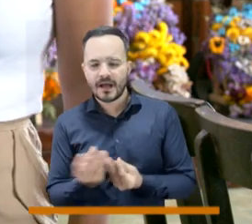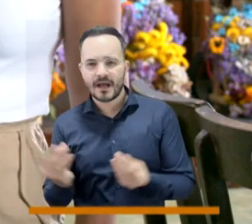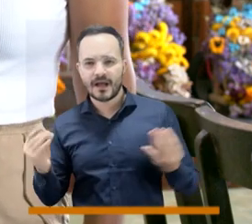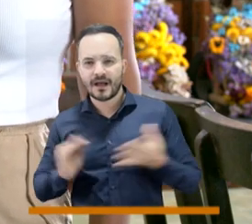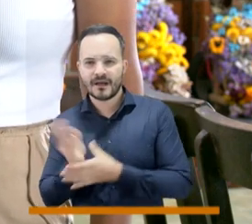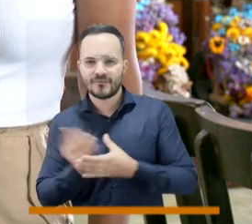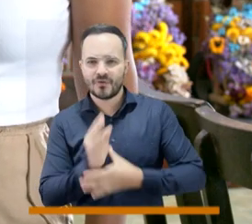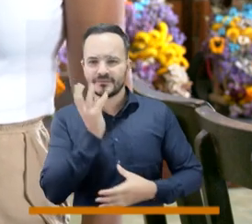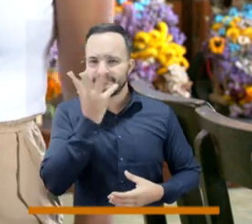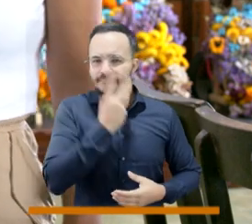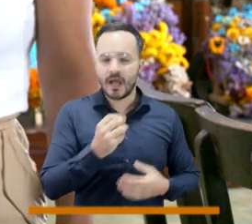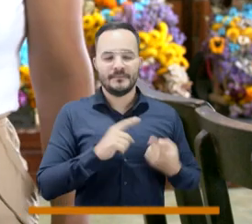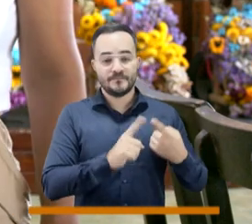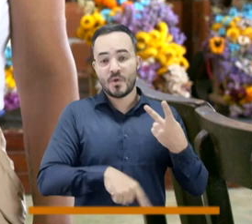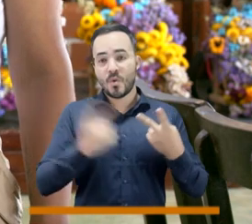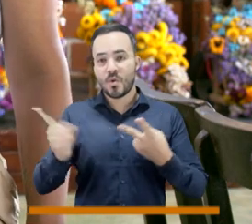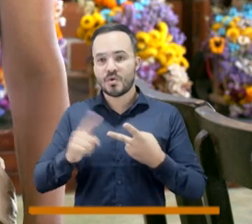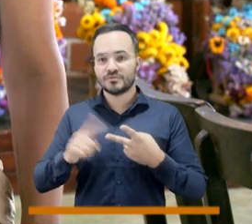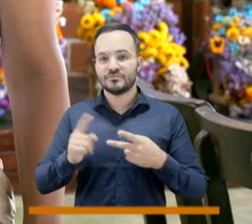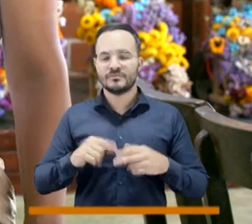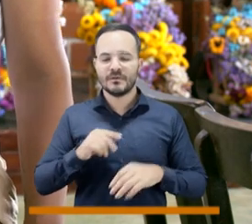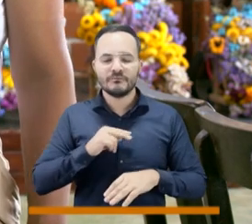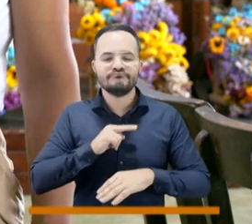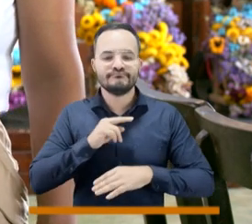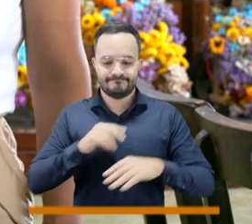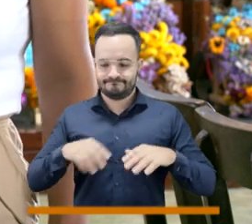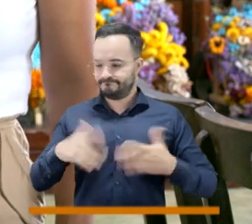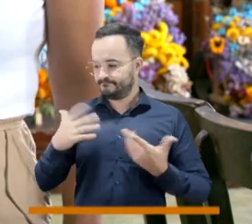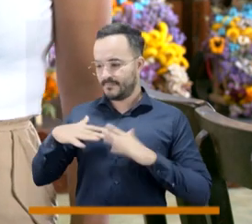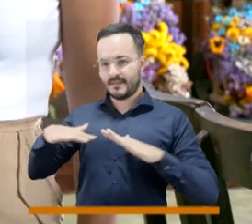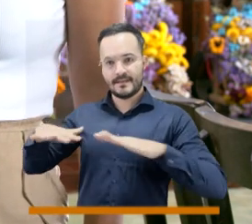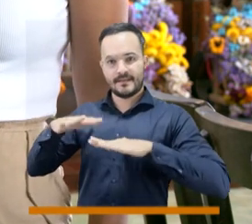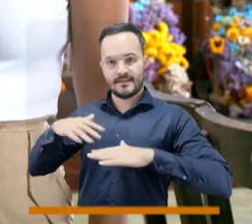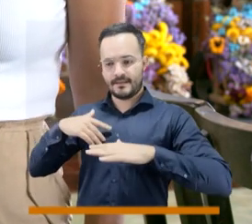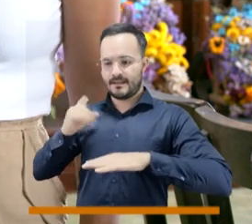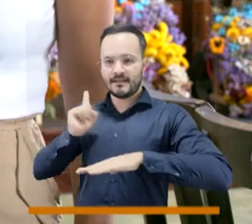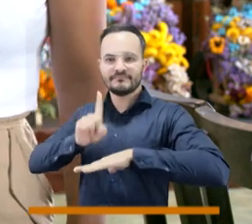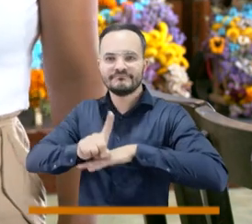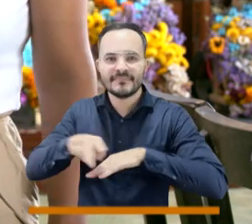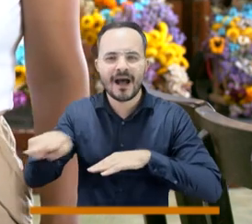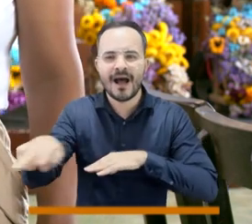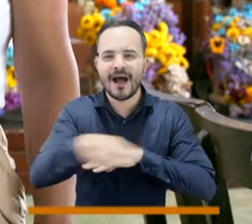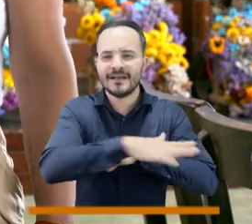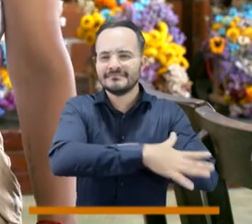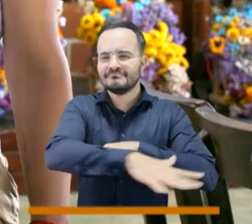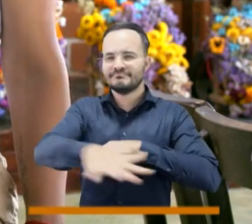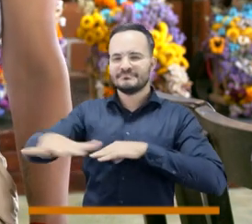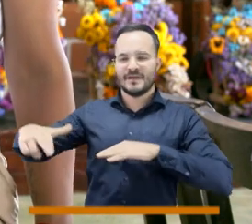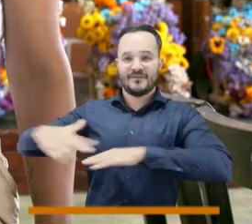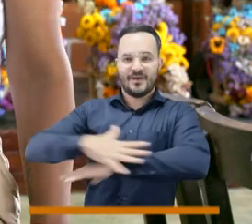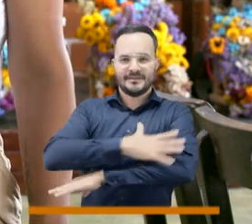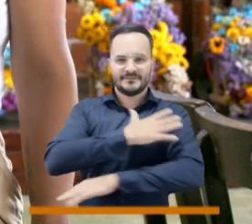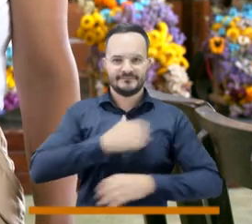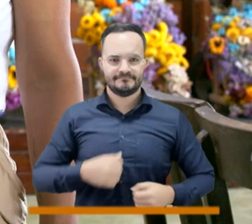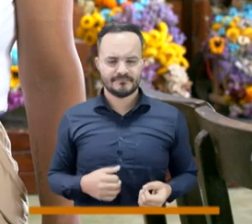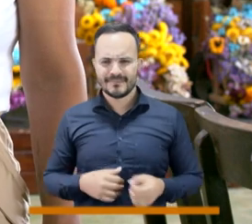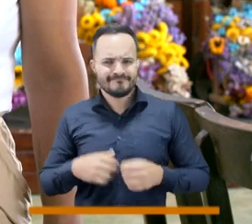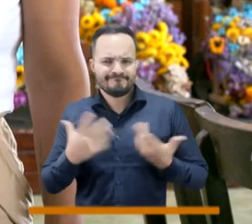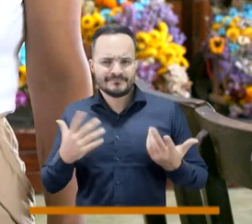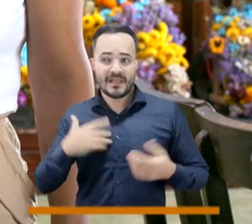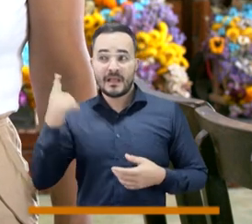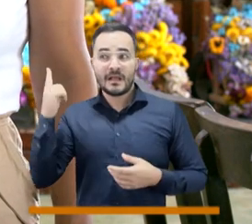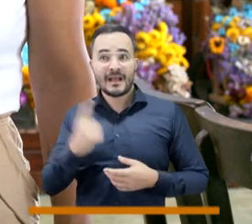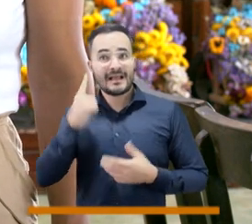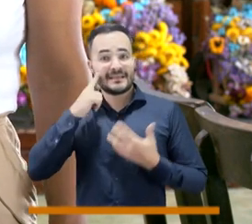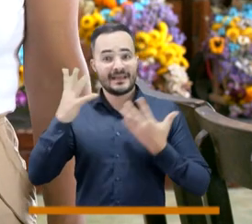También tenemos entonces un mirador con panorámica al Valle de Aburrá, una vista muy bonita de nuestra ciudad. Todo nuestro lugar es muy instagrameable,